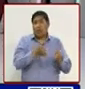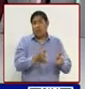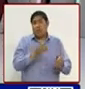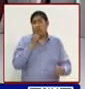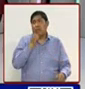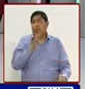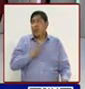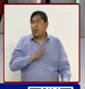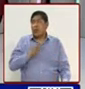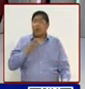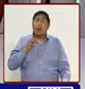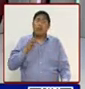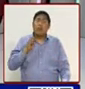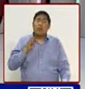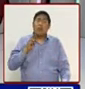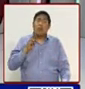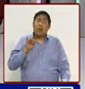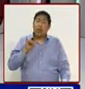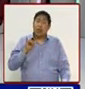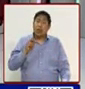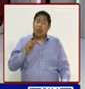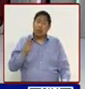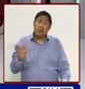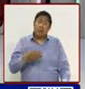doña Meilín Plata, de 40 años.